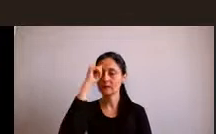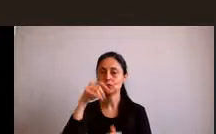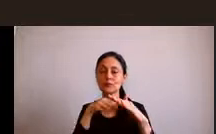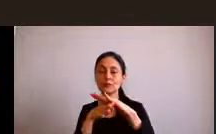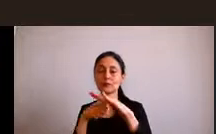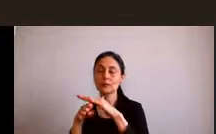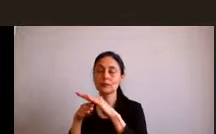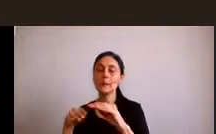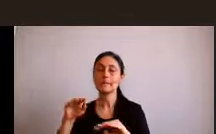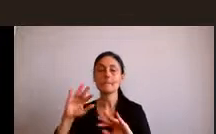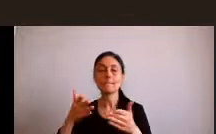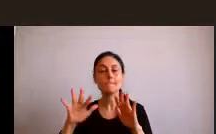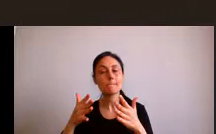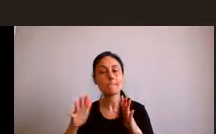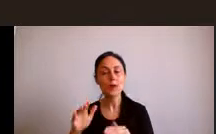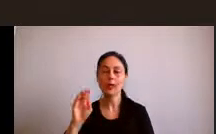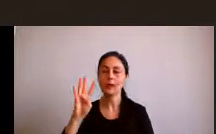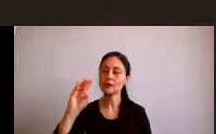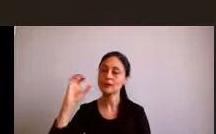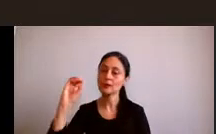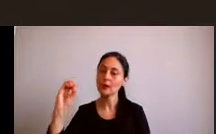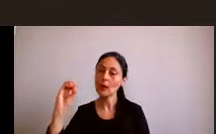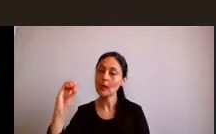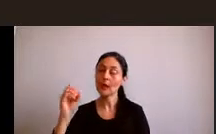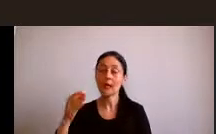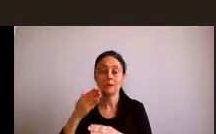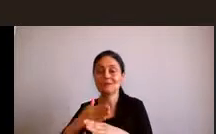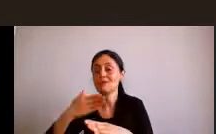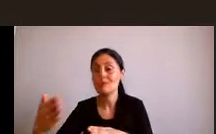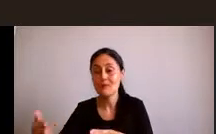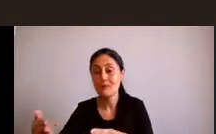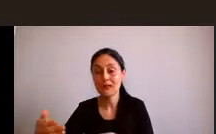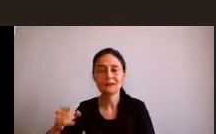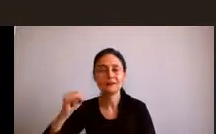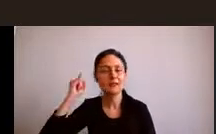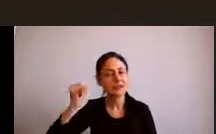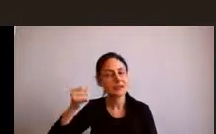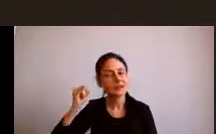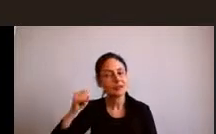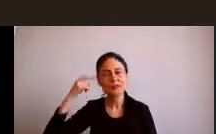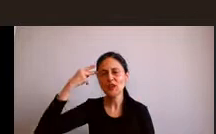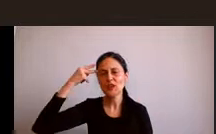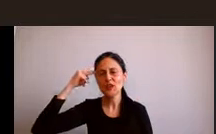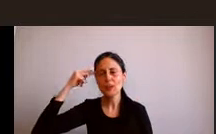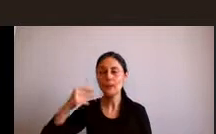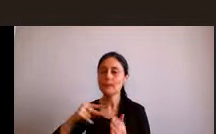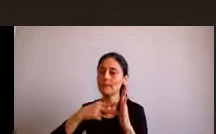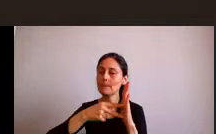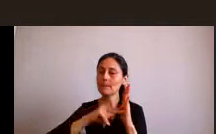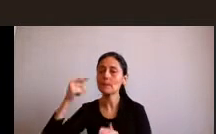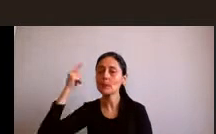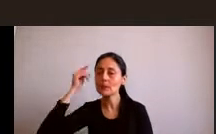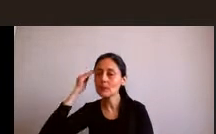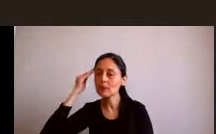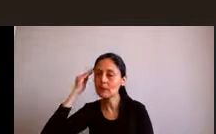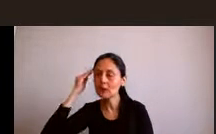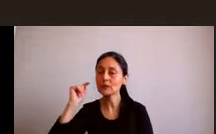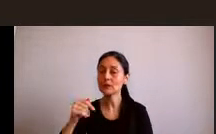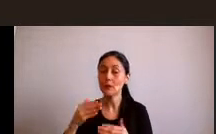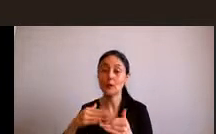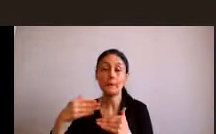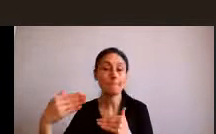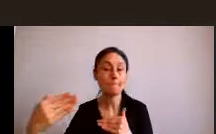variar según si tiene alguna complicación cognitiva, que no nos vamos a detallar en este momento, pero puede ser en los pacientes que tuvieron esta